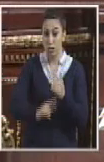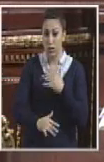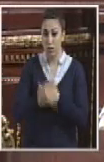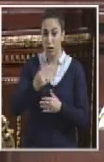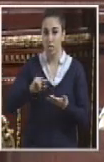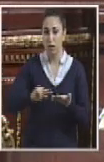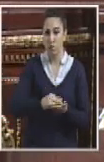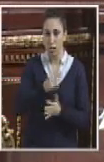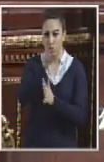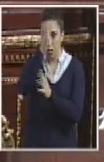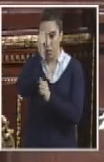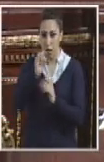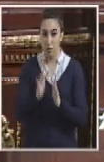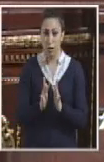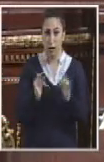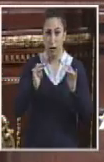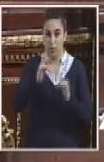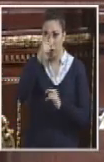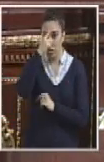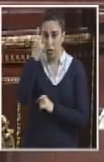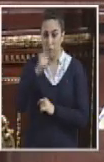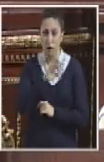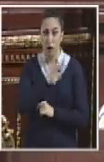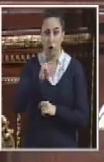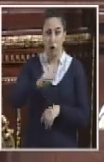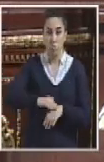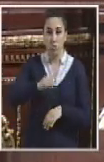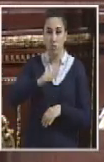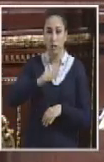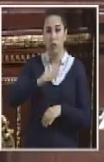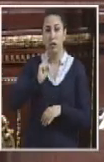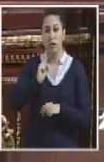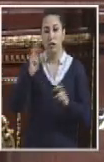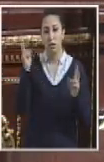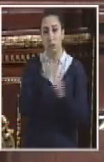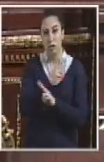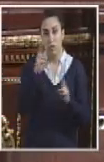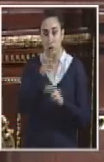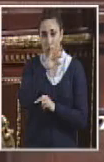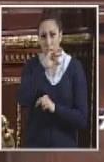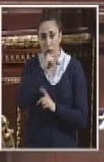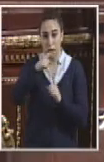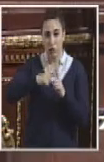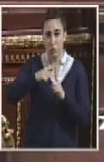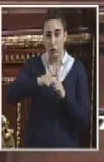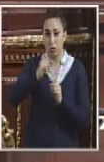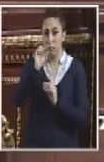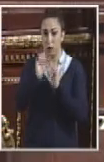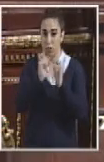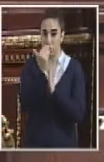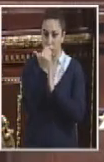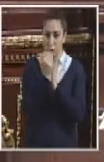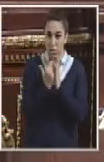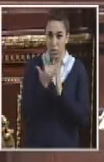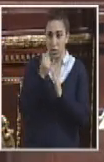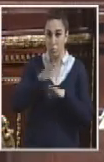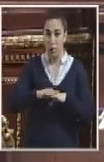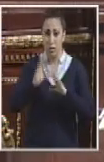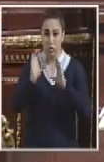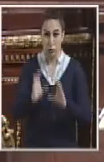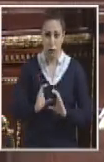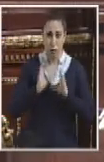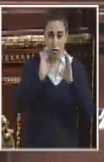el Acuerdo de París para combatir el cambio climático y acelerar e intensificar las acciones